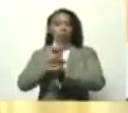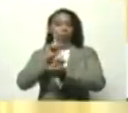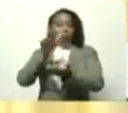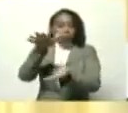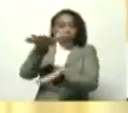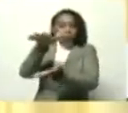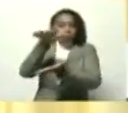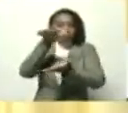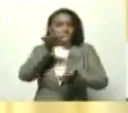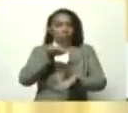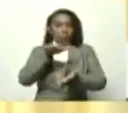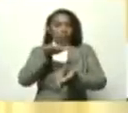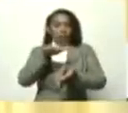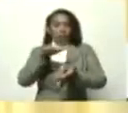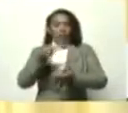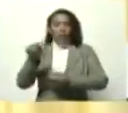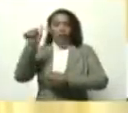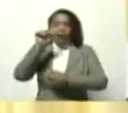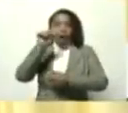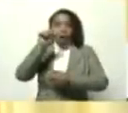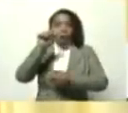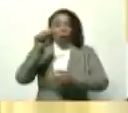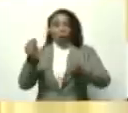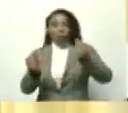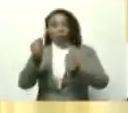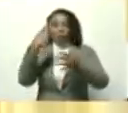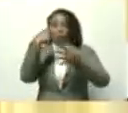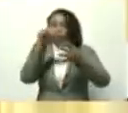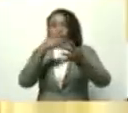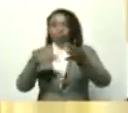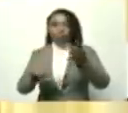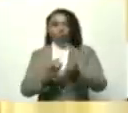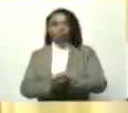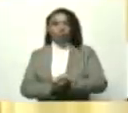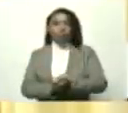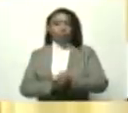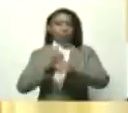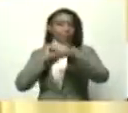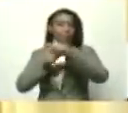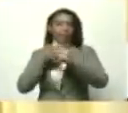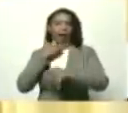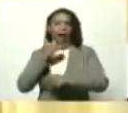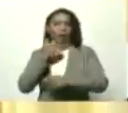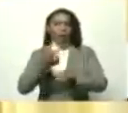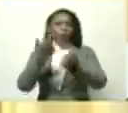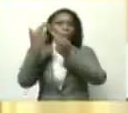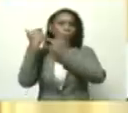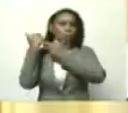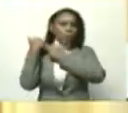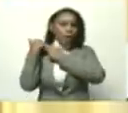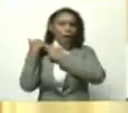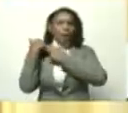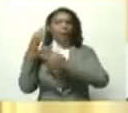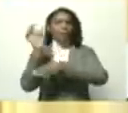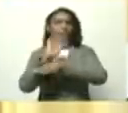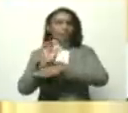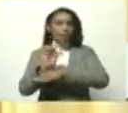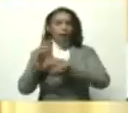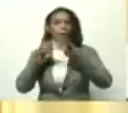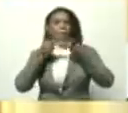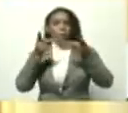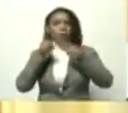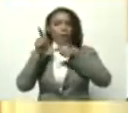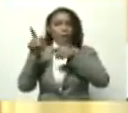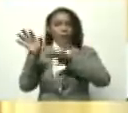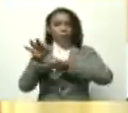de cisternas para el suministro de agua, etcétera, etcétera. ¿Han detectado alguna responsabilidad en funcionarios públicos de